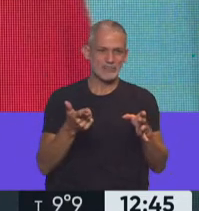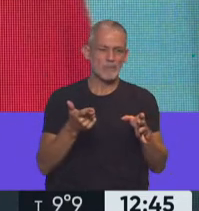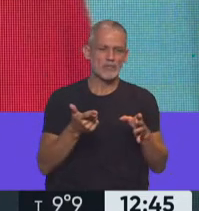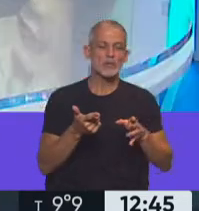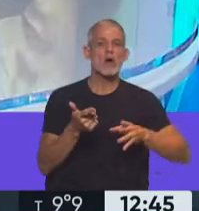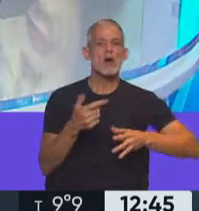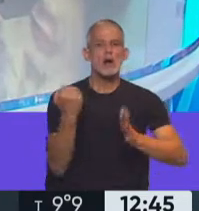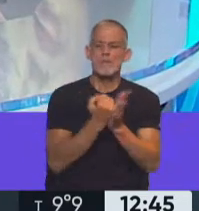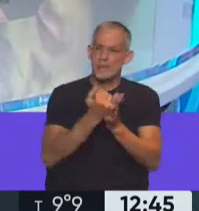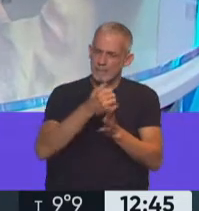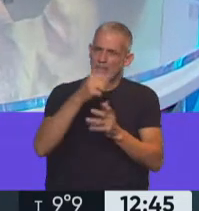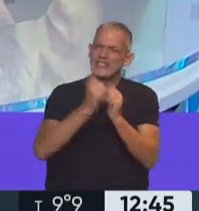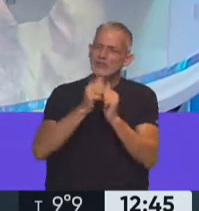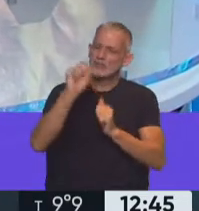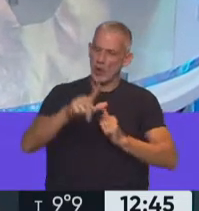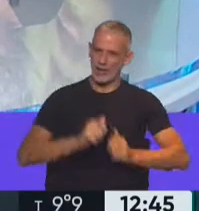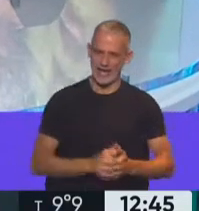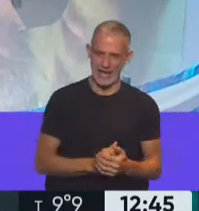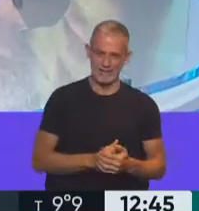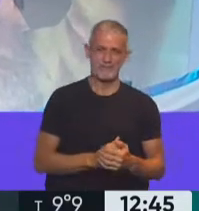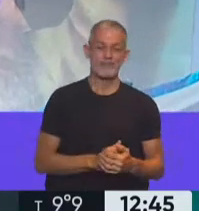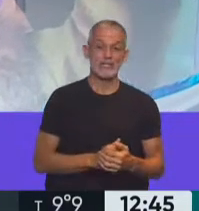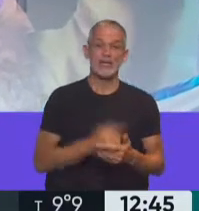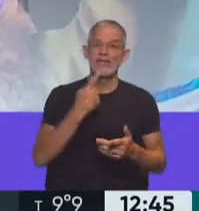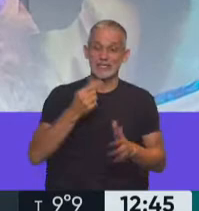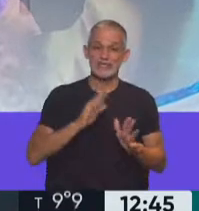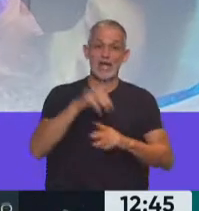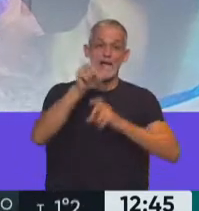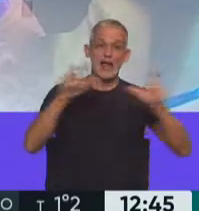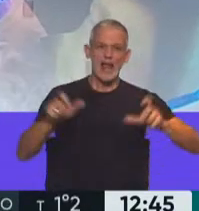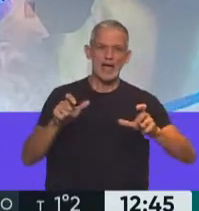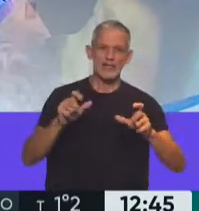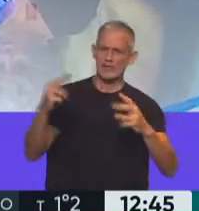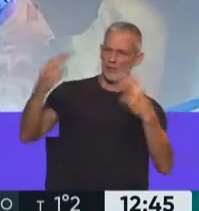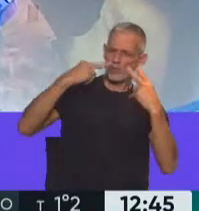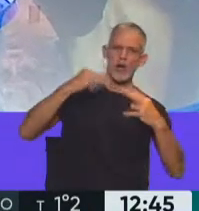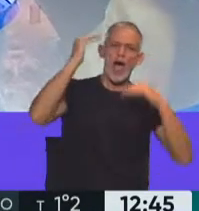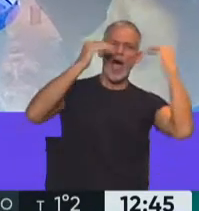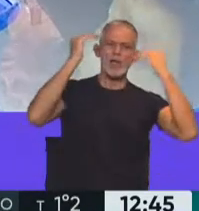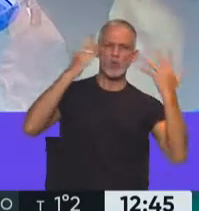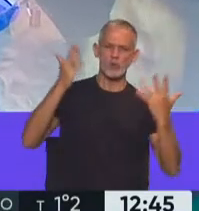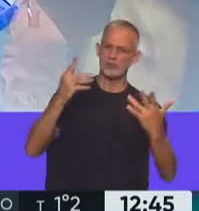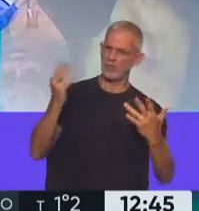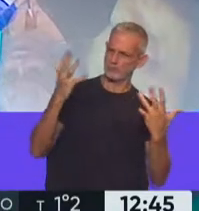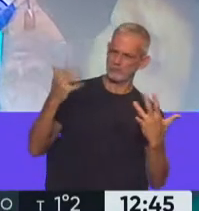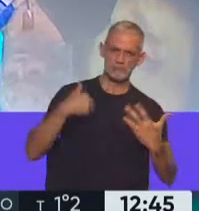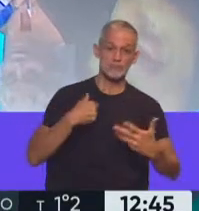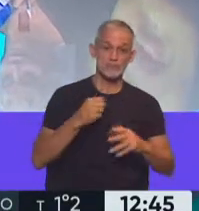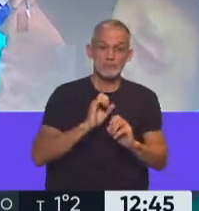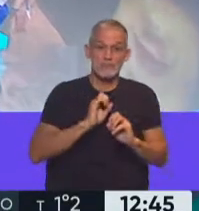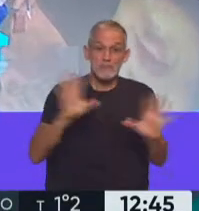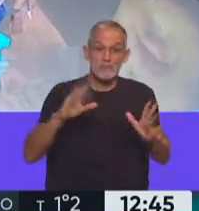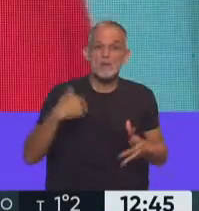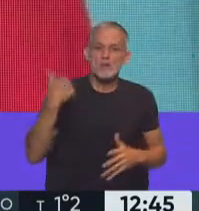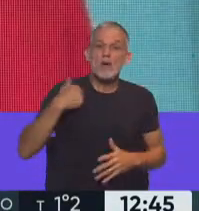la historia de las personas trans decía la gente nos juzga como adultas cuando nuestra mayor tragedia fue